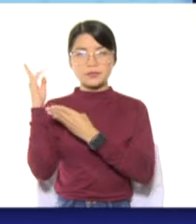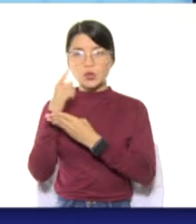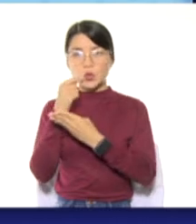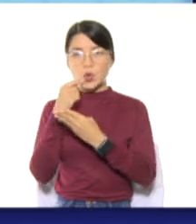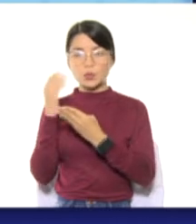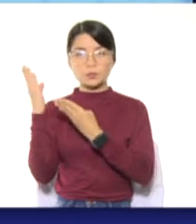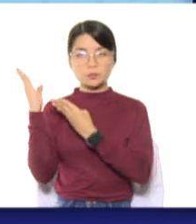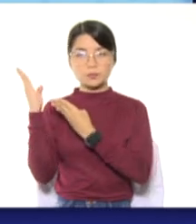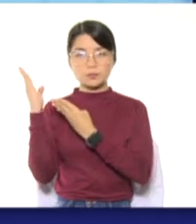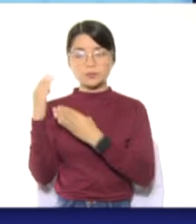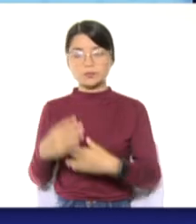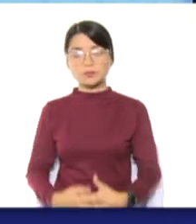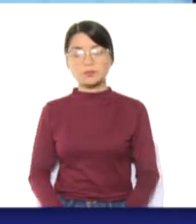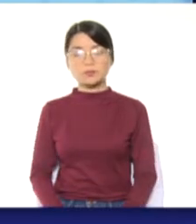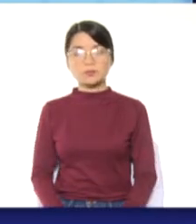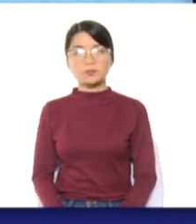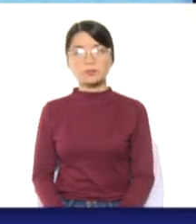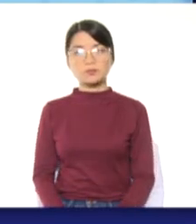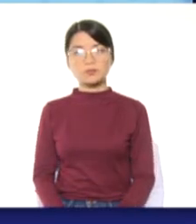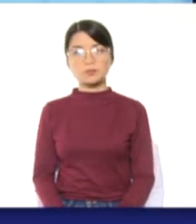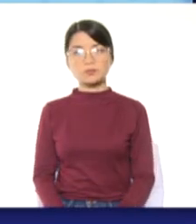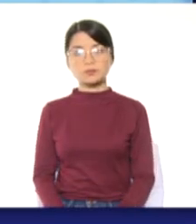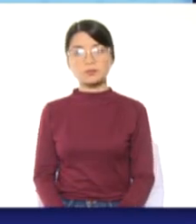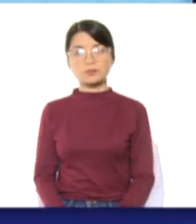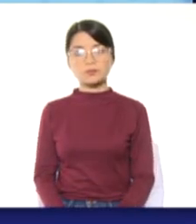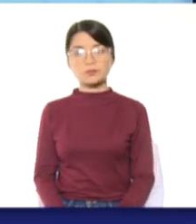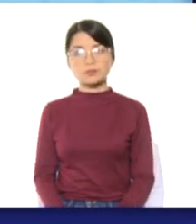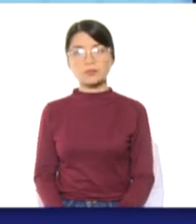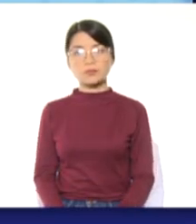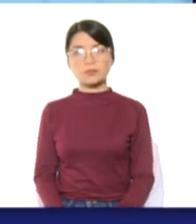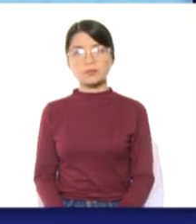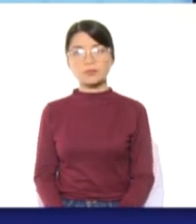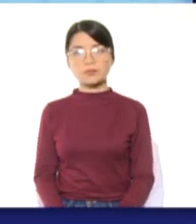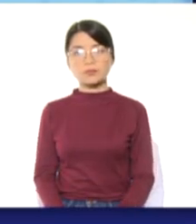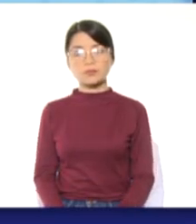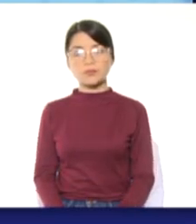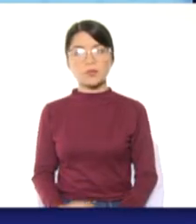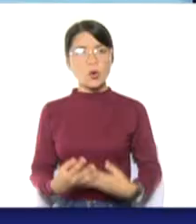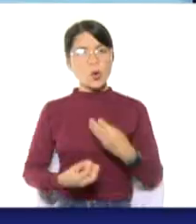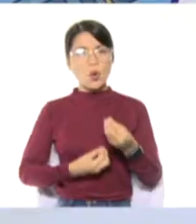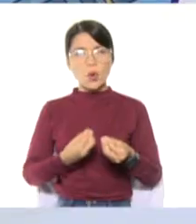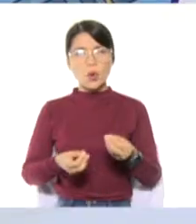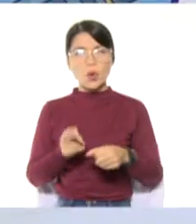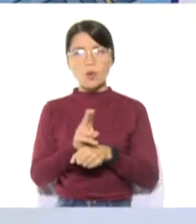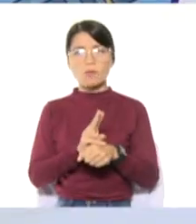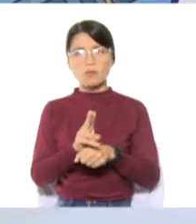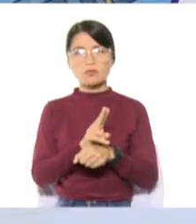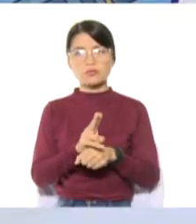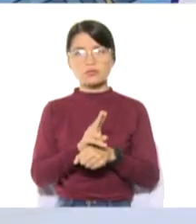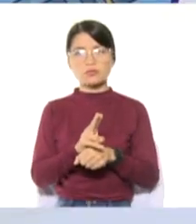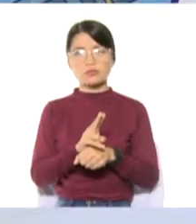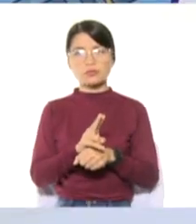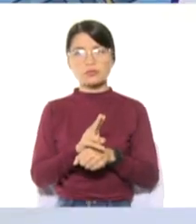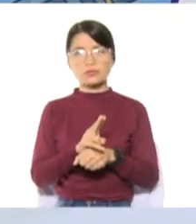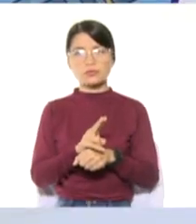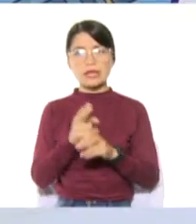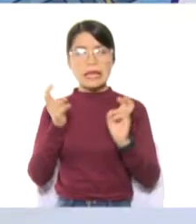e involucrar la parte de agricultura, vamos a hablar de eso. ¿Cómo lo podemos utilizar? Simple y llanamente. ¿Cuánto tiempo